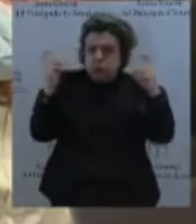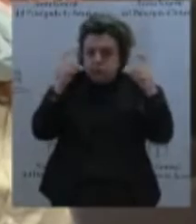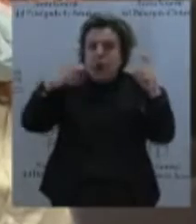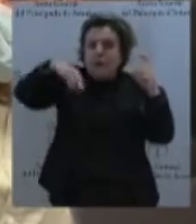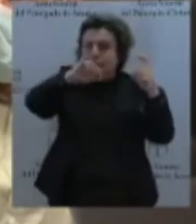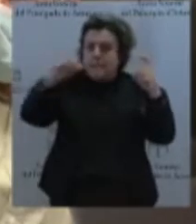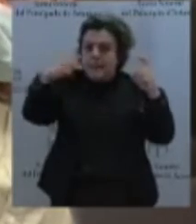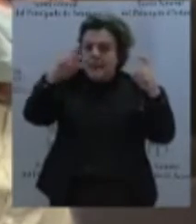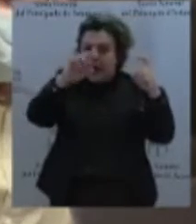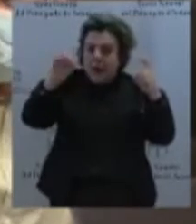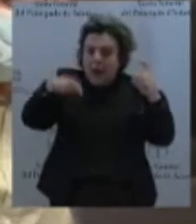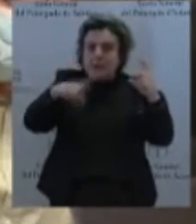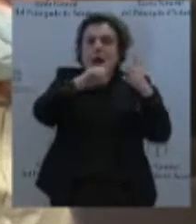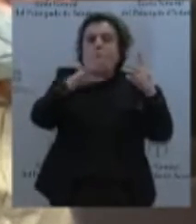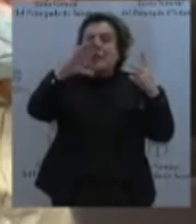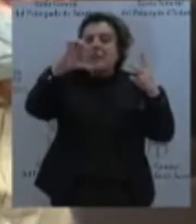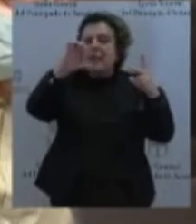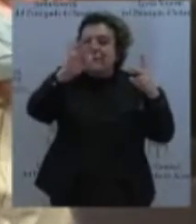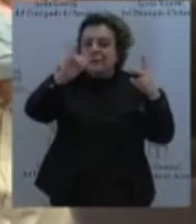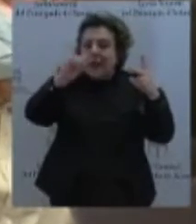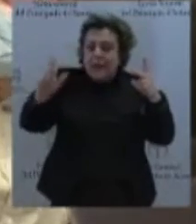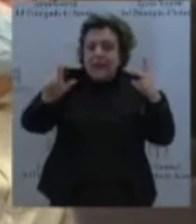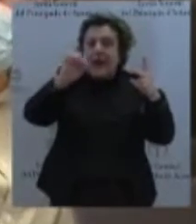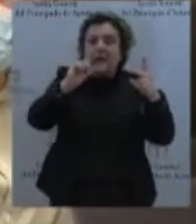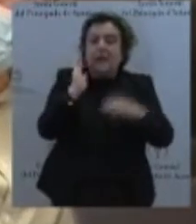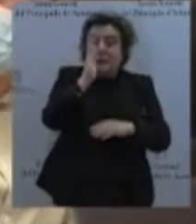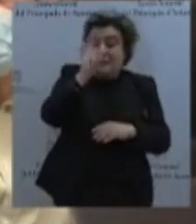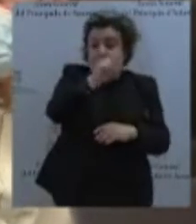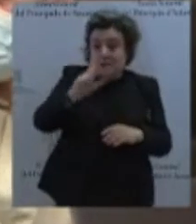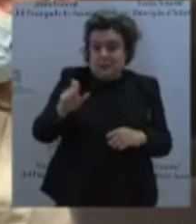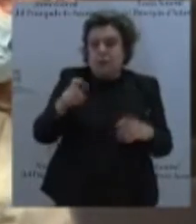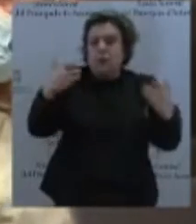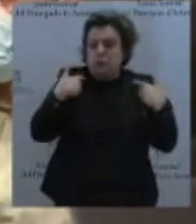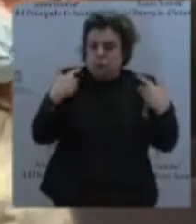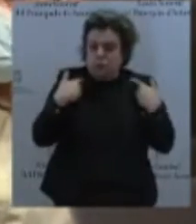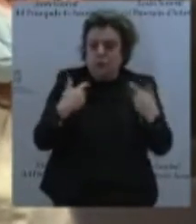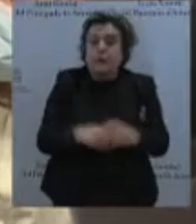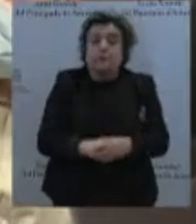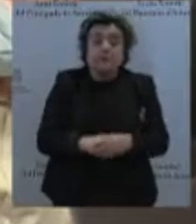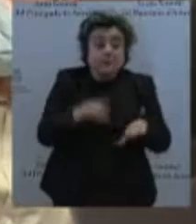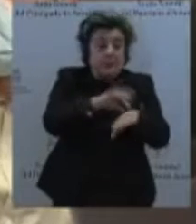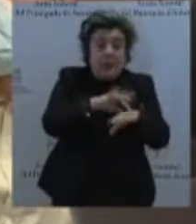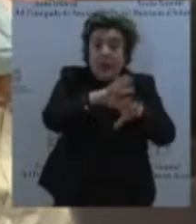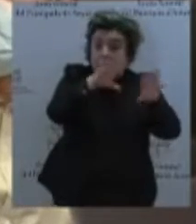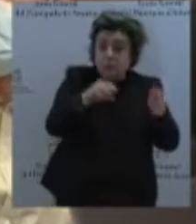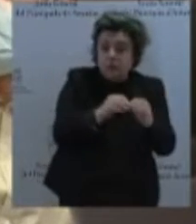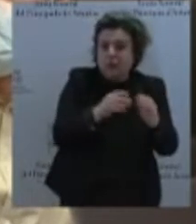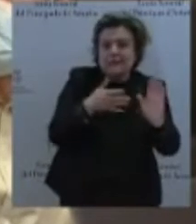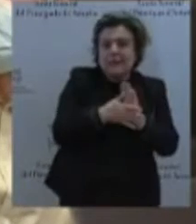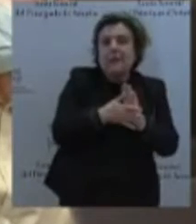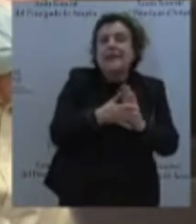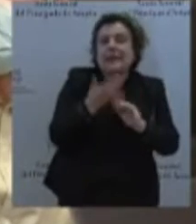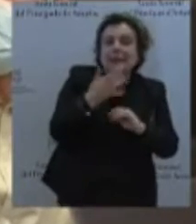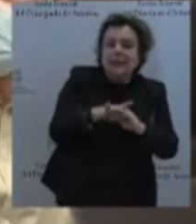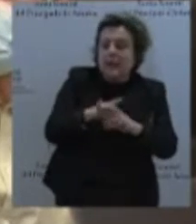la calidad de vida de quienes las sufren. El manejo de estas patologías es competencia del neurólogo, que abarca su diagnóstico, tratamiento y